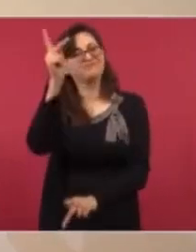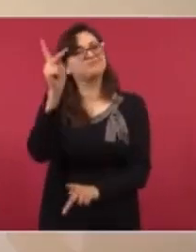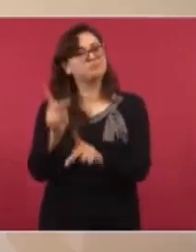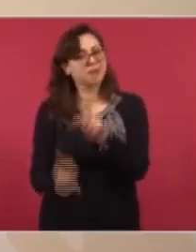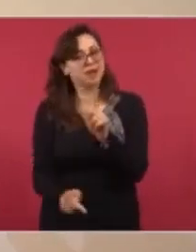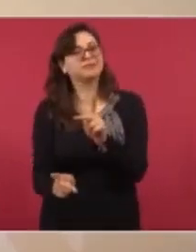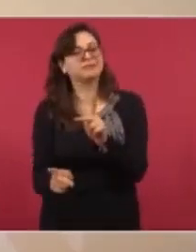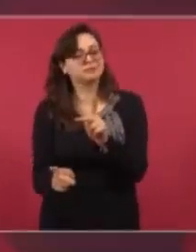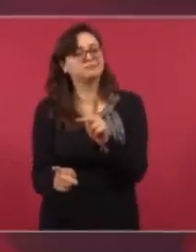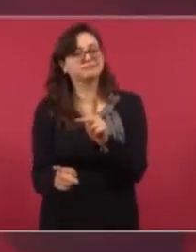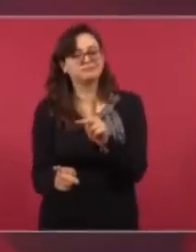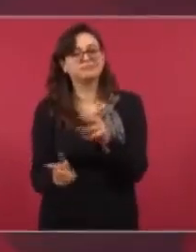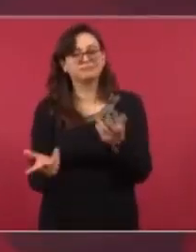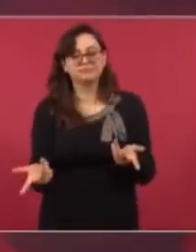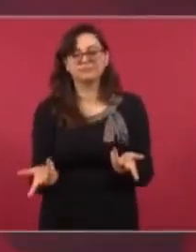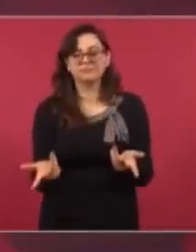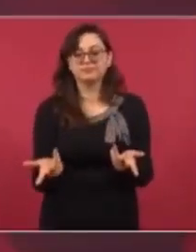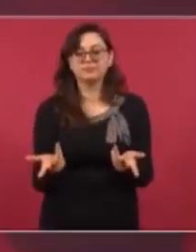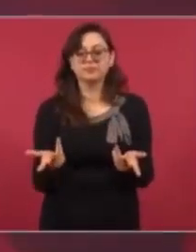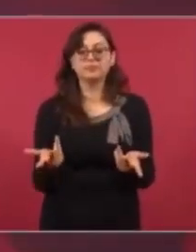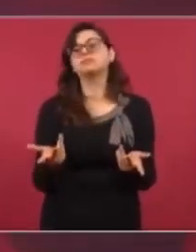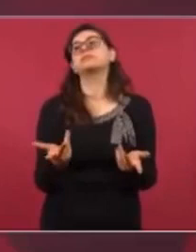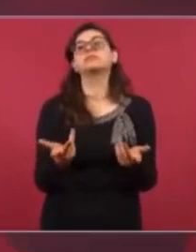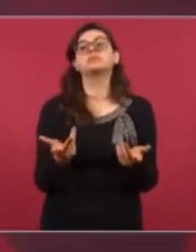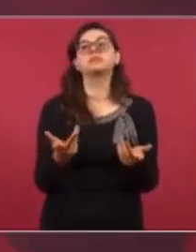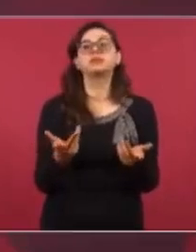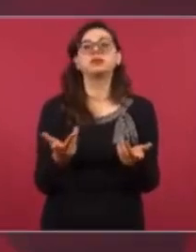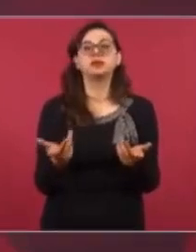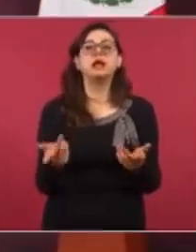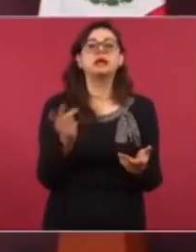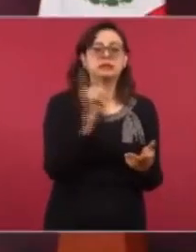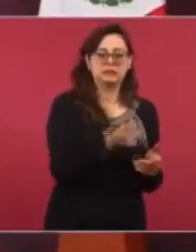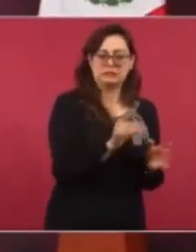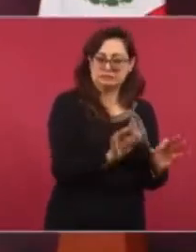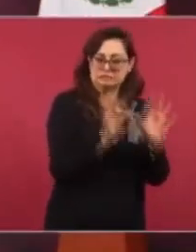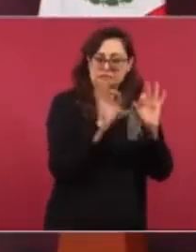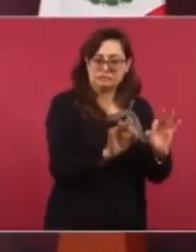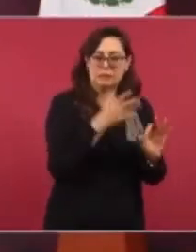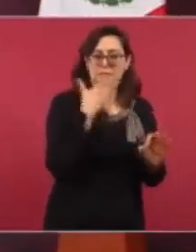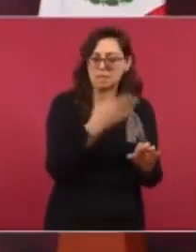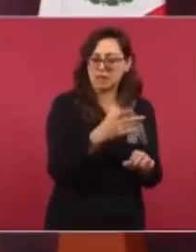ya voy a poder dejar una producción,